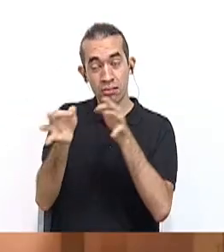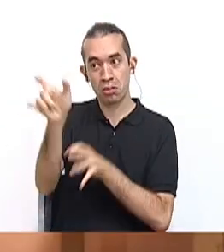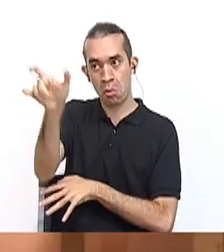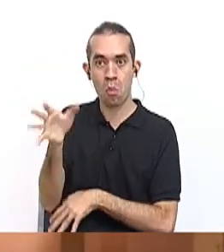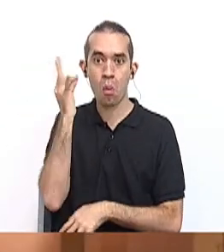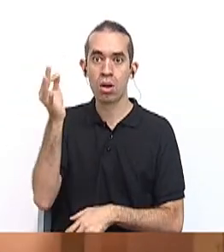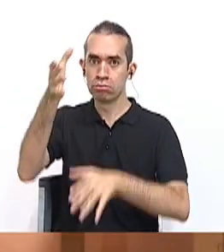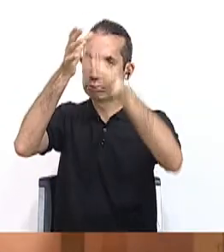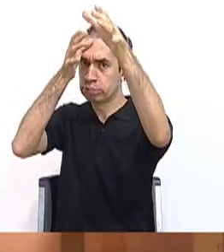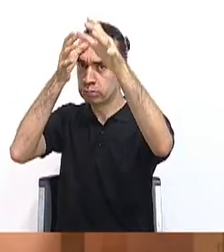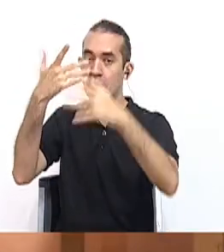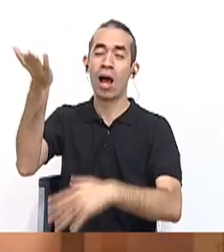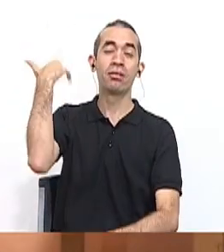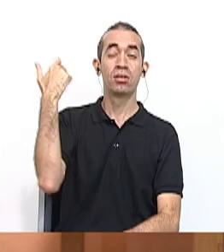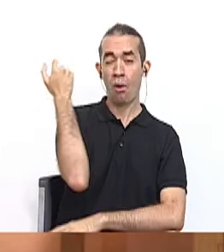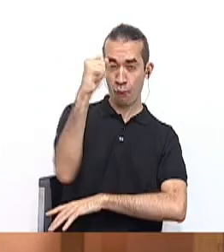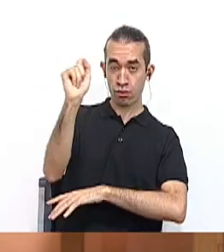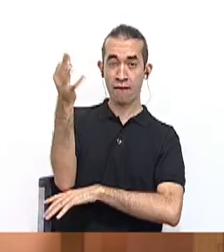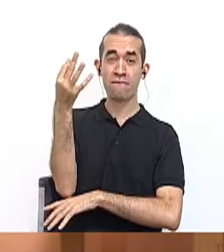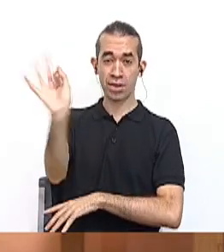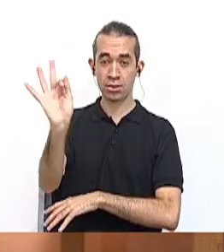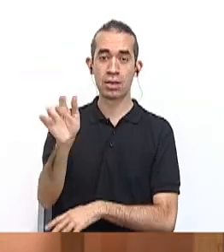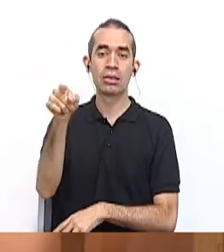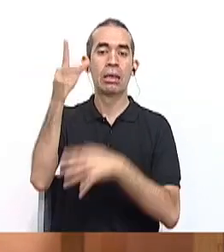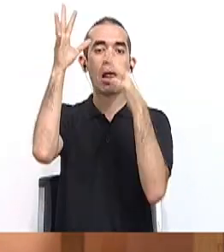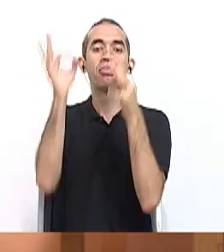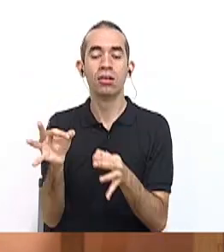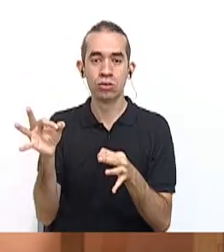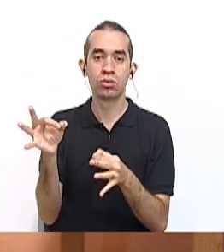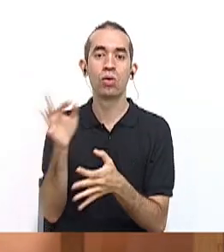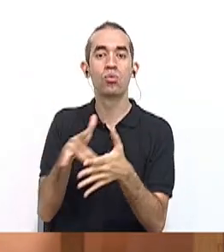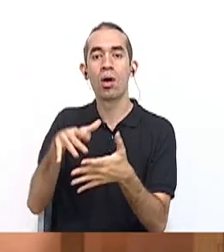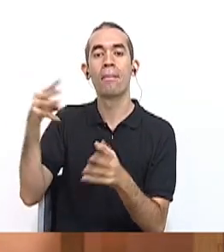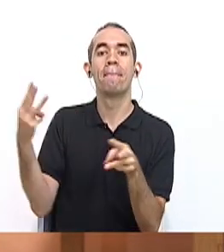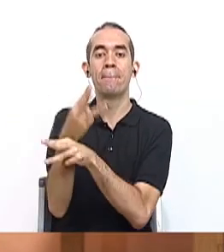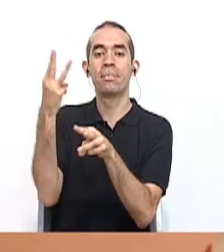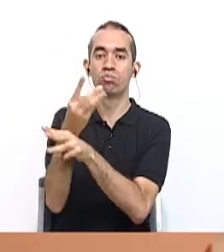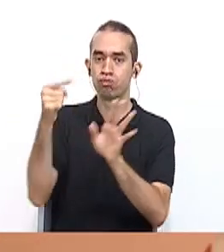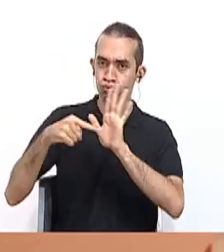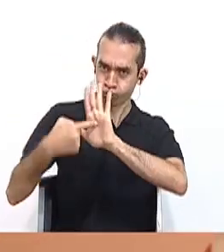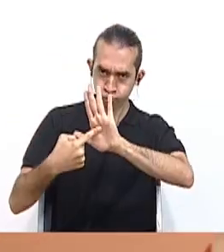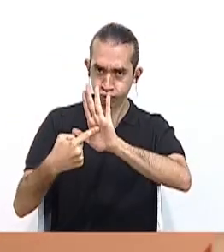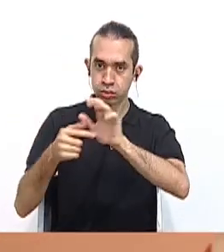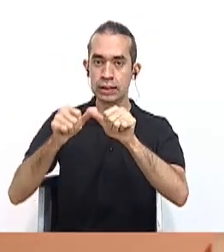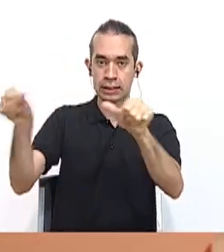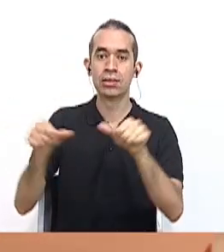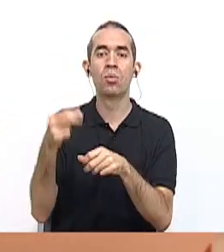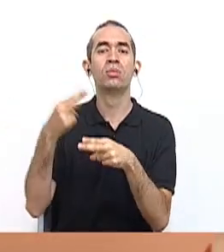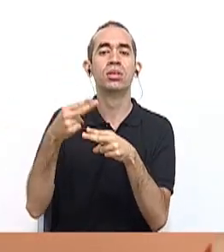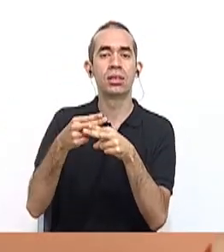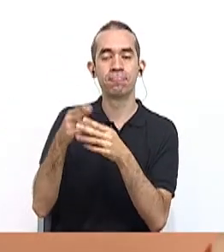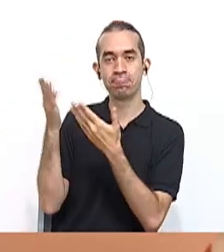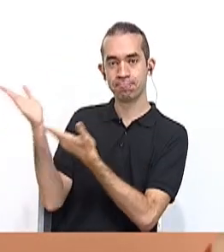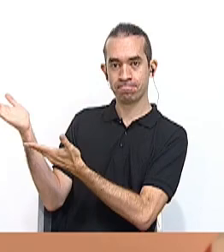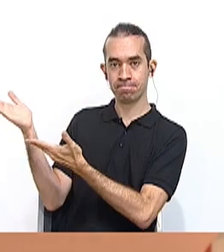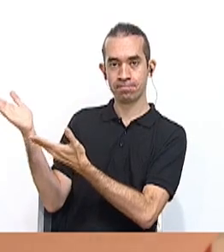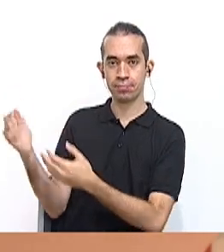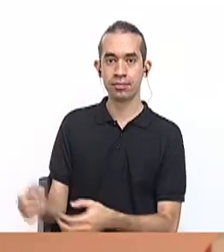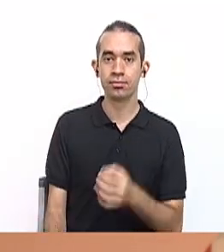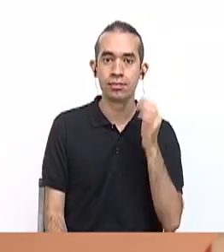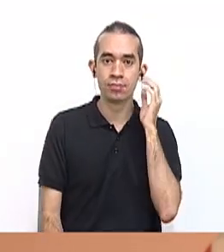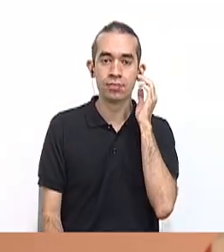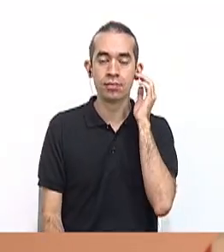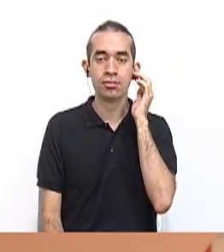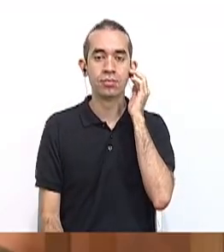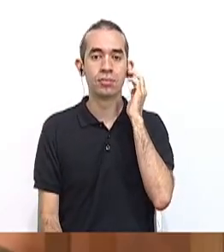inteligente que durante la Revolución Francesa decidió estudiar matemáticas y destacarse en ese campo. Ella se llama Sophie Germain.